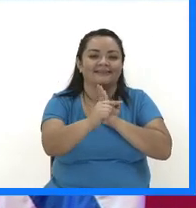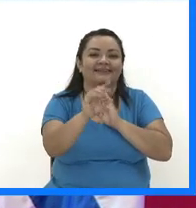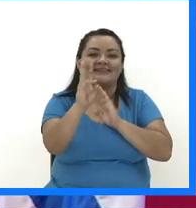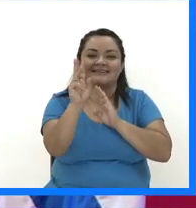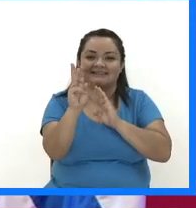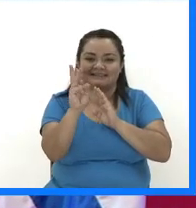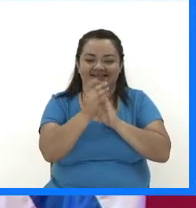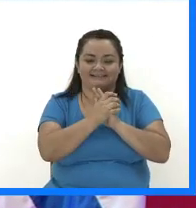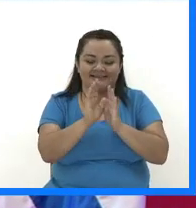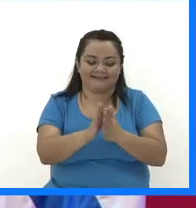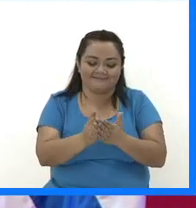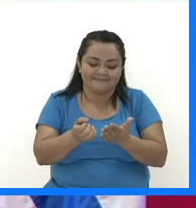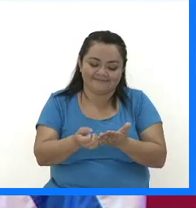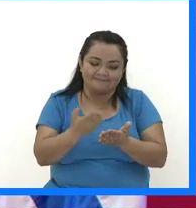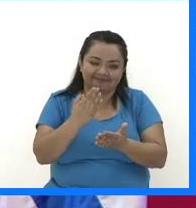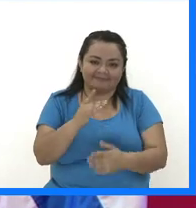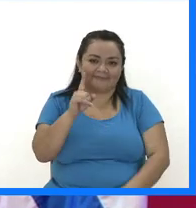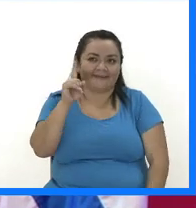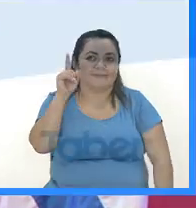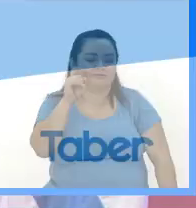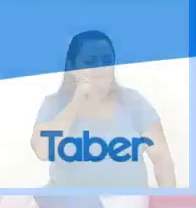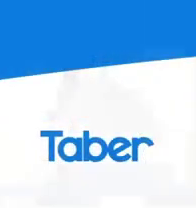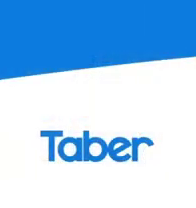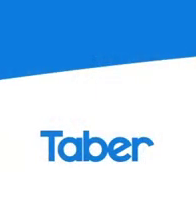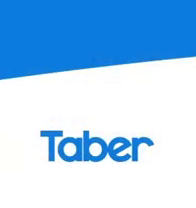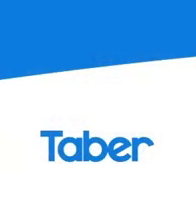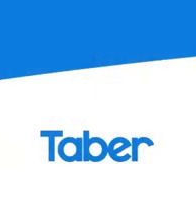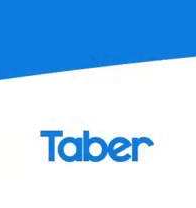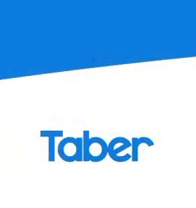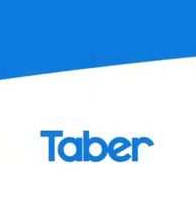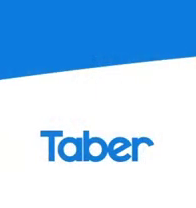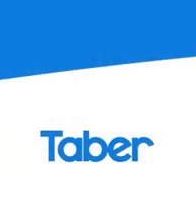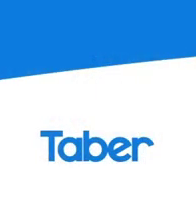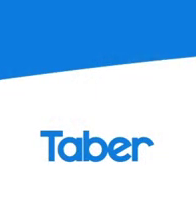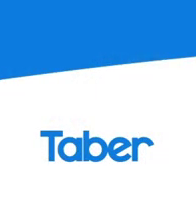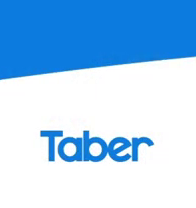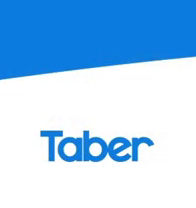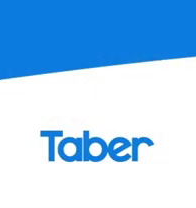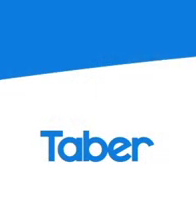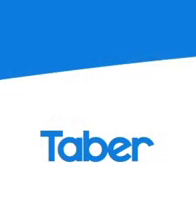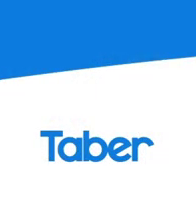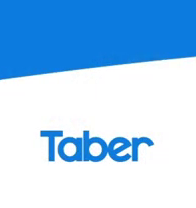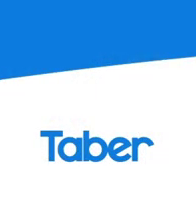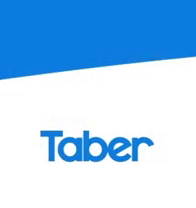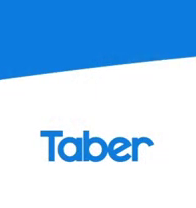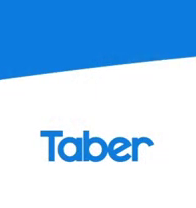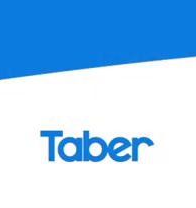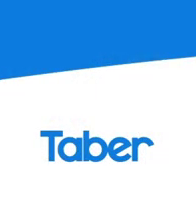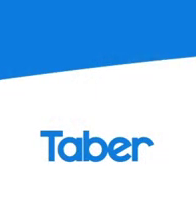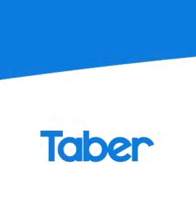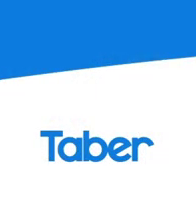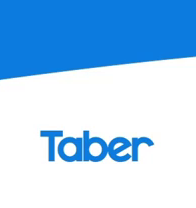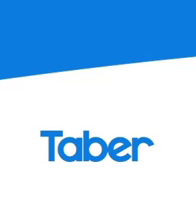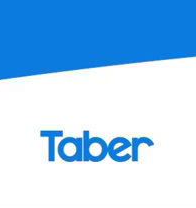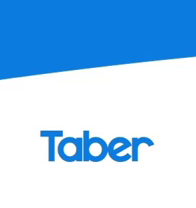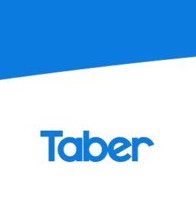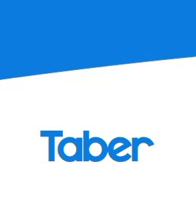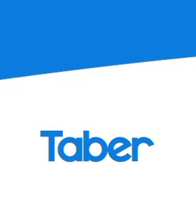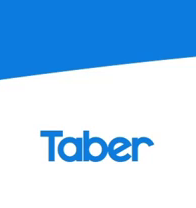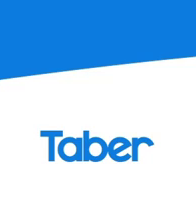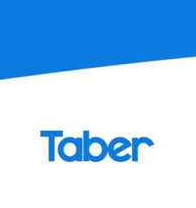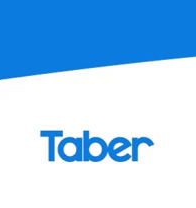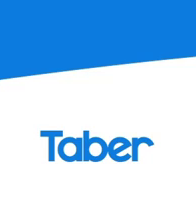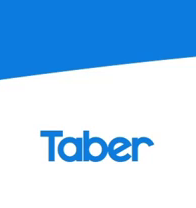palabra no me elegiste vosotros a mí sino que yo os elegí a vosotros y os he puesto para que vayáis y deis